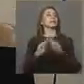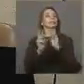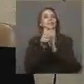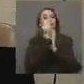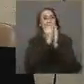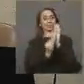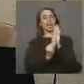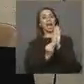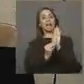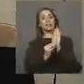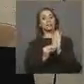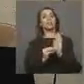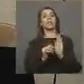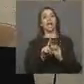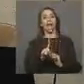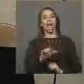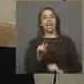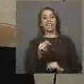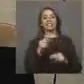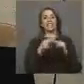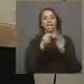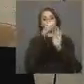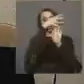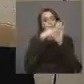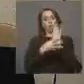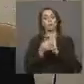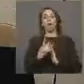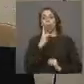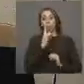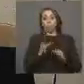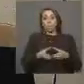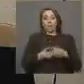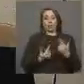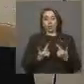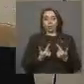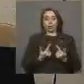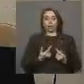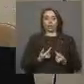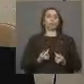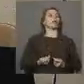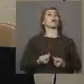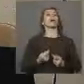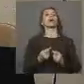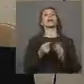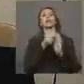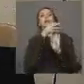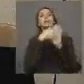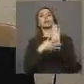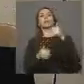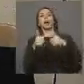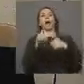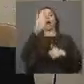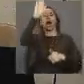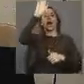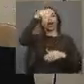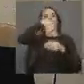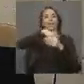un solo partido presentándose a la elección. Bueno, salvo en una ocasión